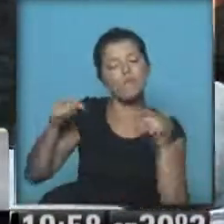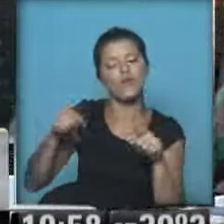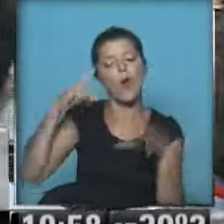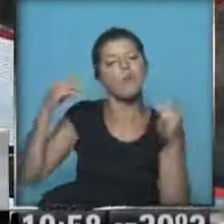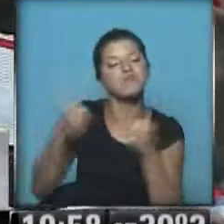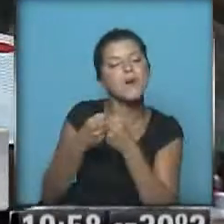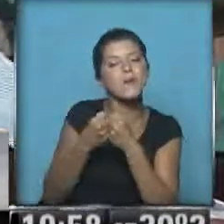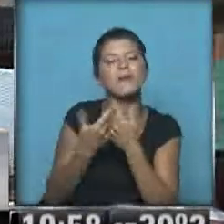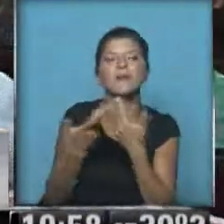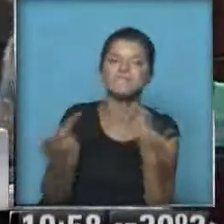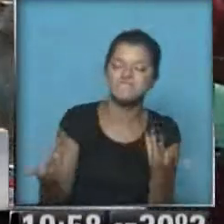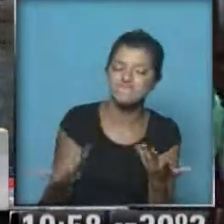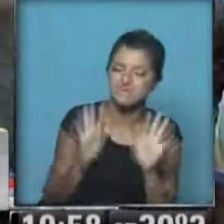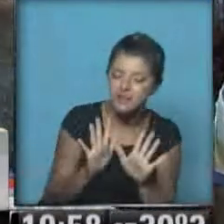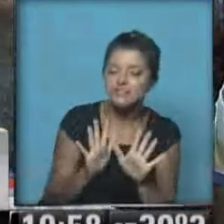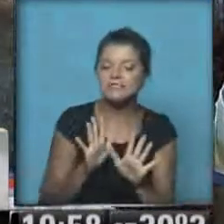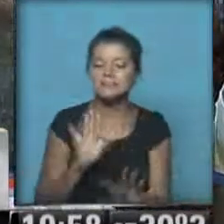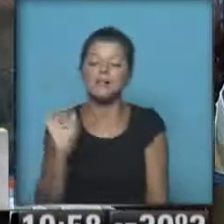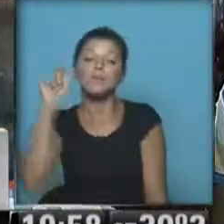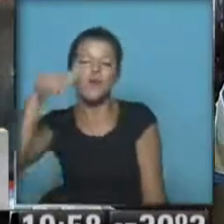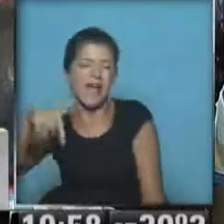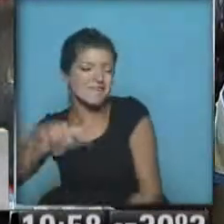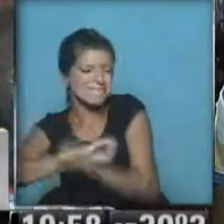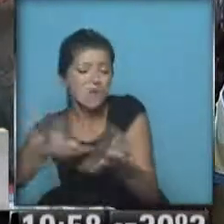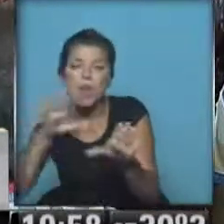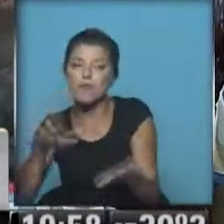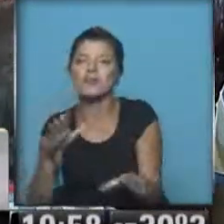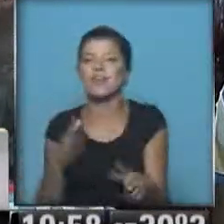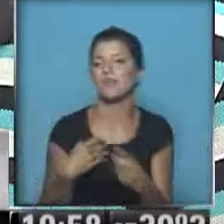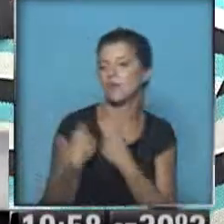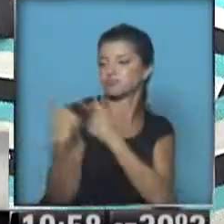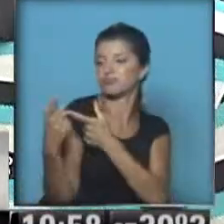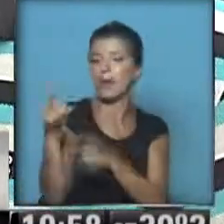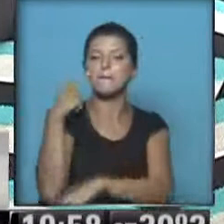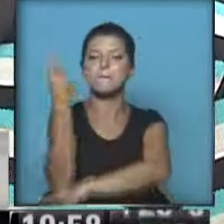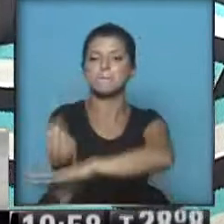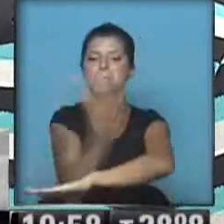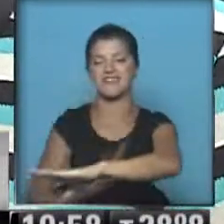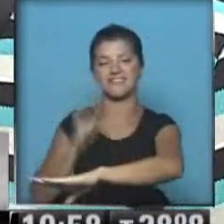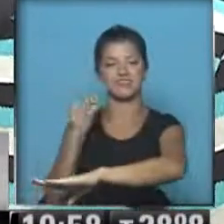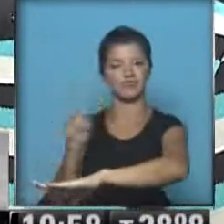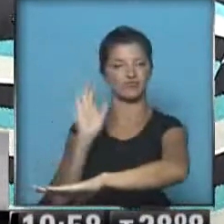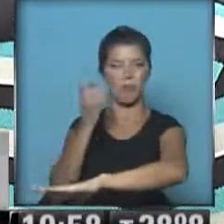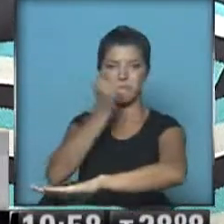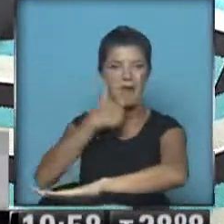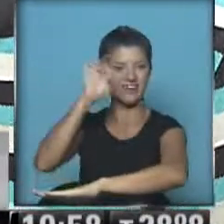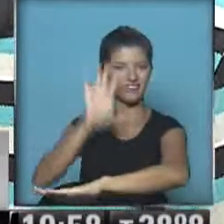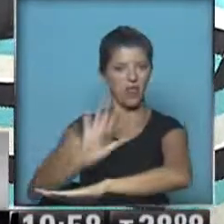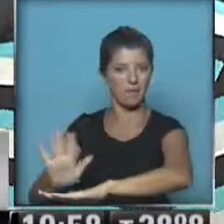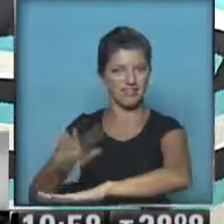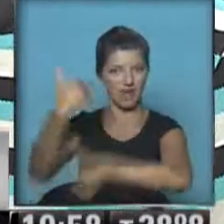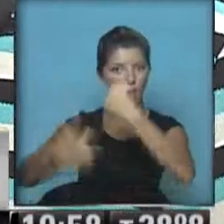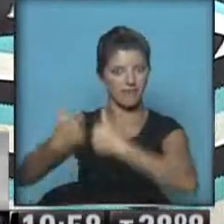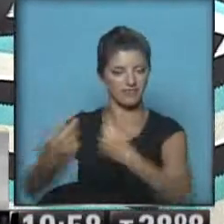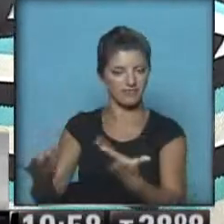pero era como más tolerable. Acá lo triste de toda esta historia es que le estamos regalando la candidatura presidencial a Mauricio Macri. Y cuando vos en un país como el